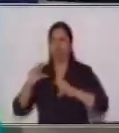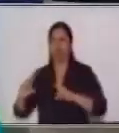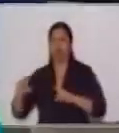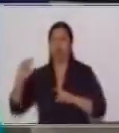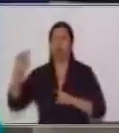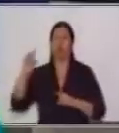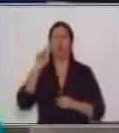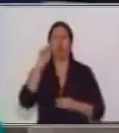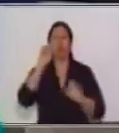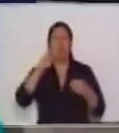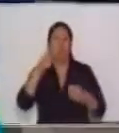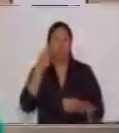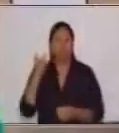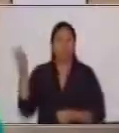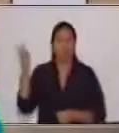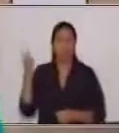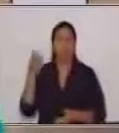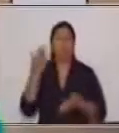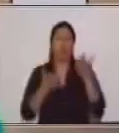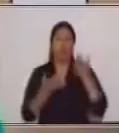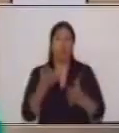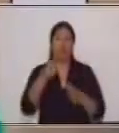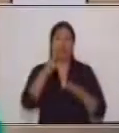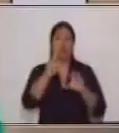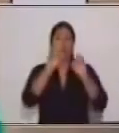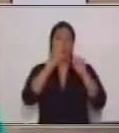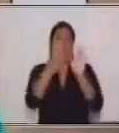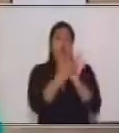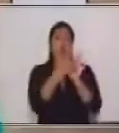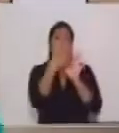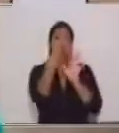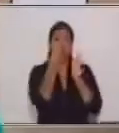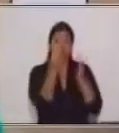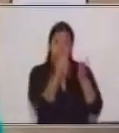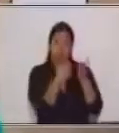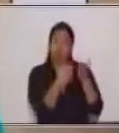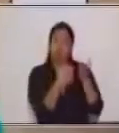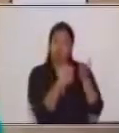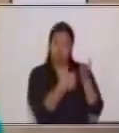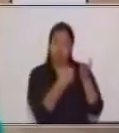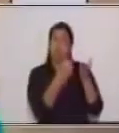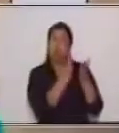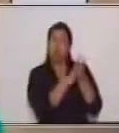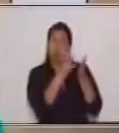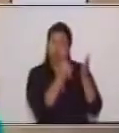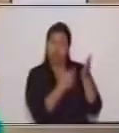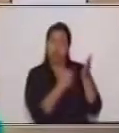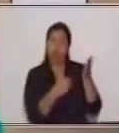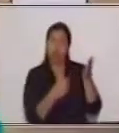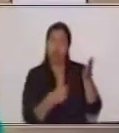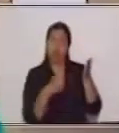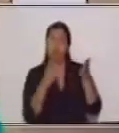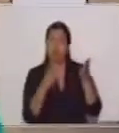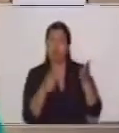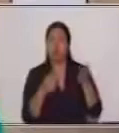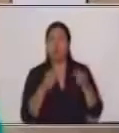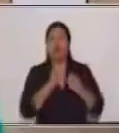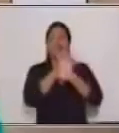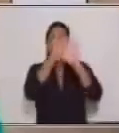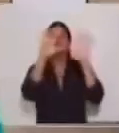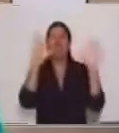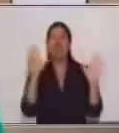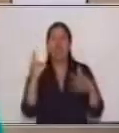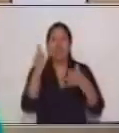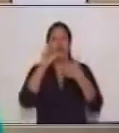Si es necesario que tomes nota para ir dejando en claro las características, los